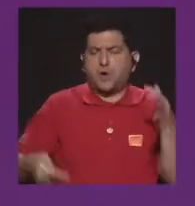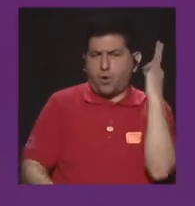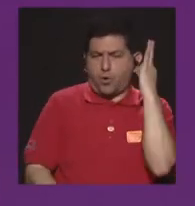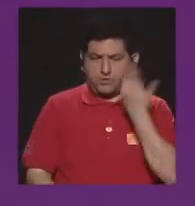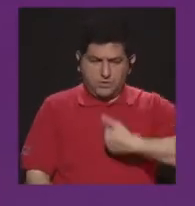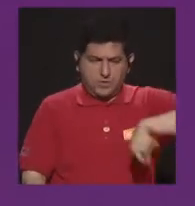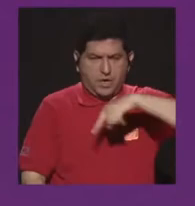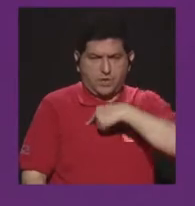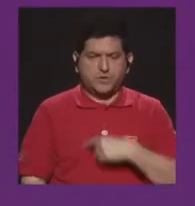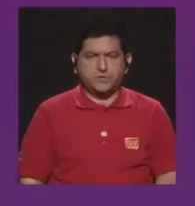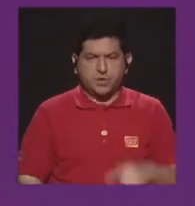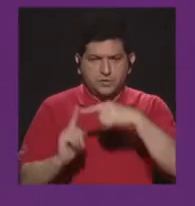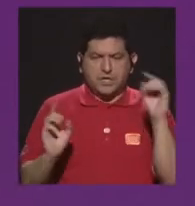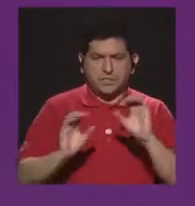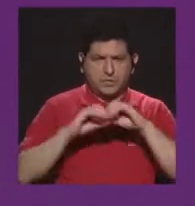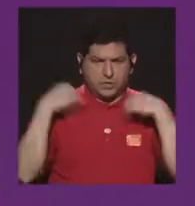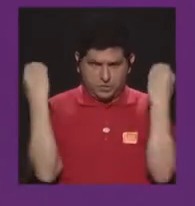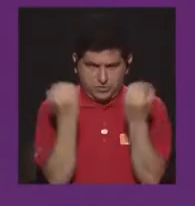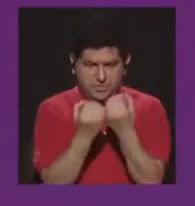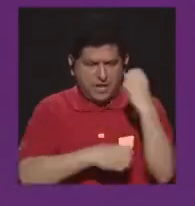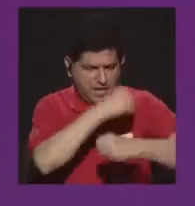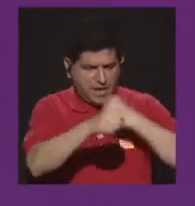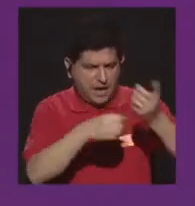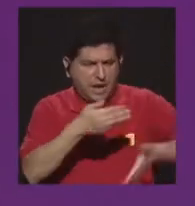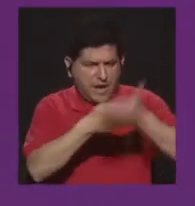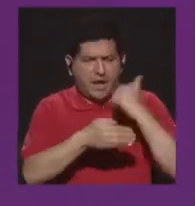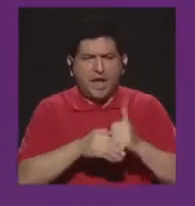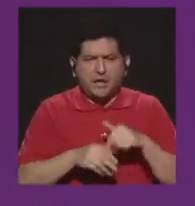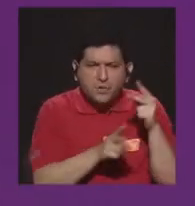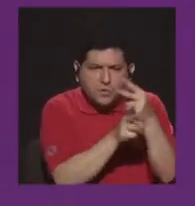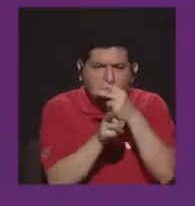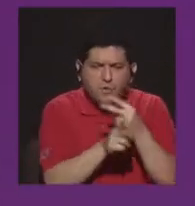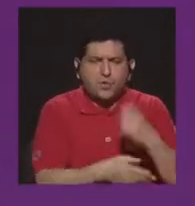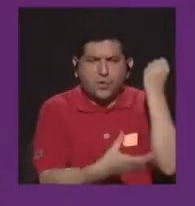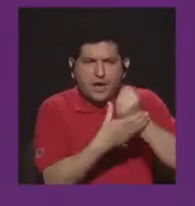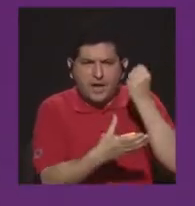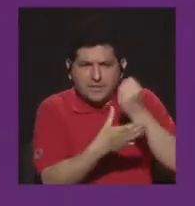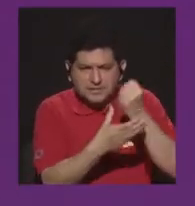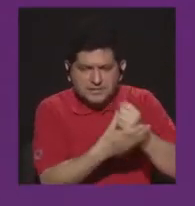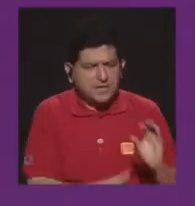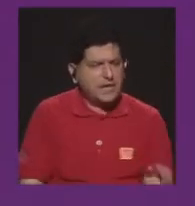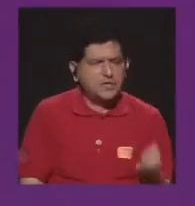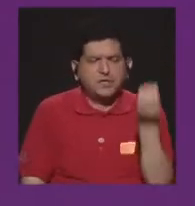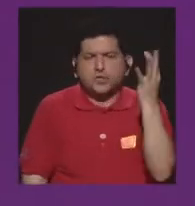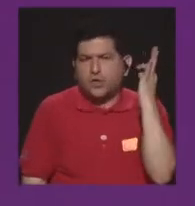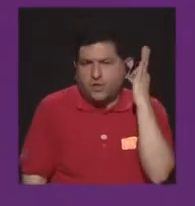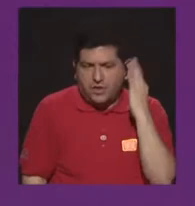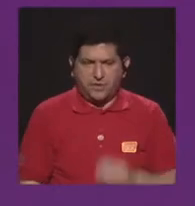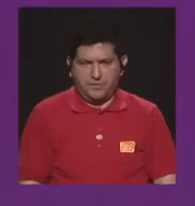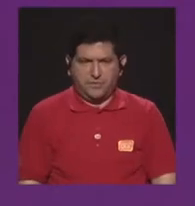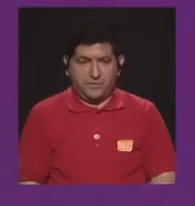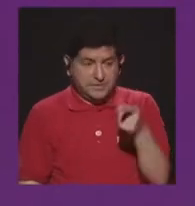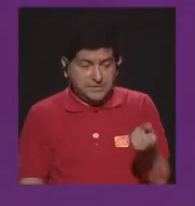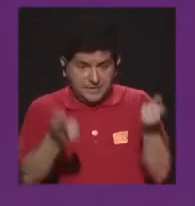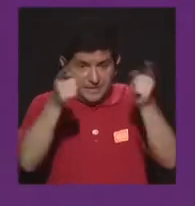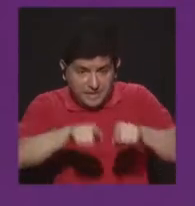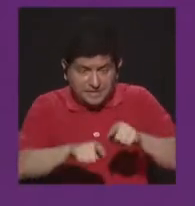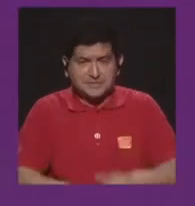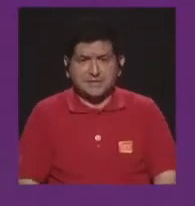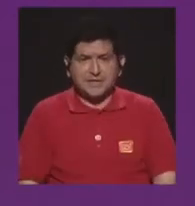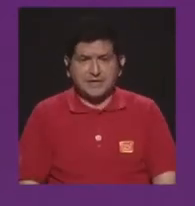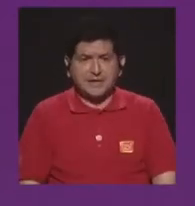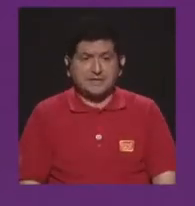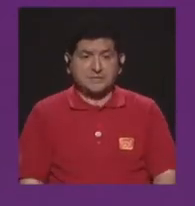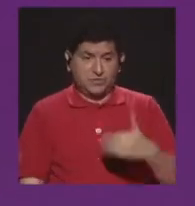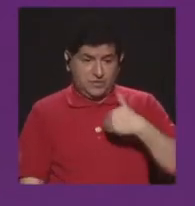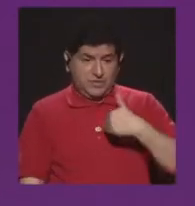Nosotras hicimos desde nuestra organización el año pasado un monitoreo sobre feminicidios de adolescentes porque tuvimos una cantidad y